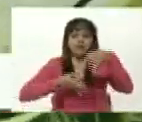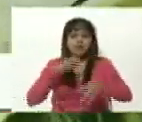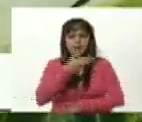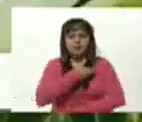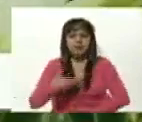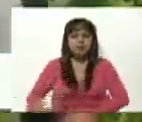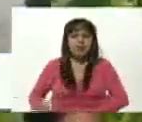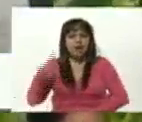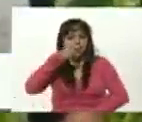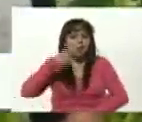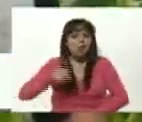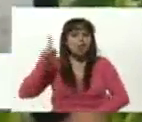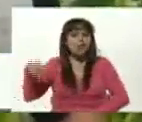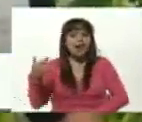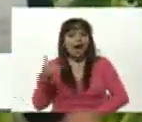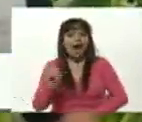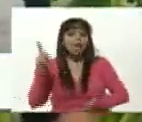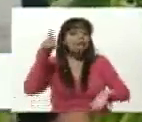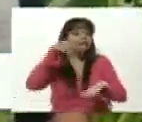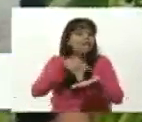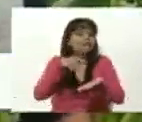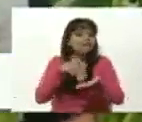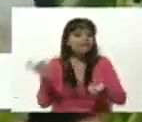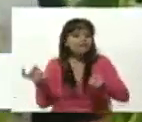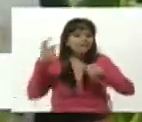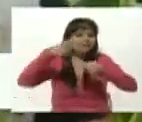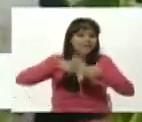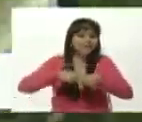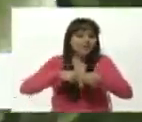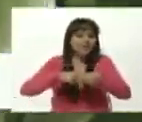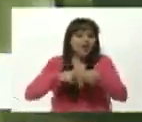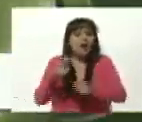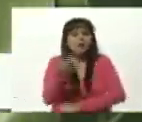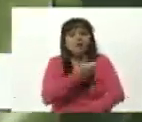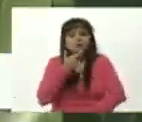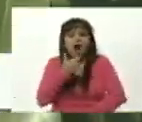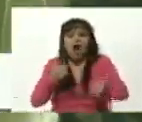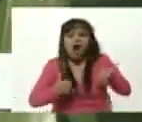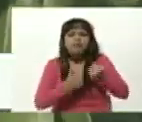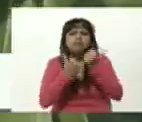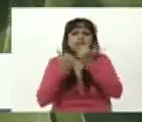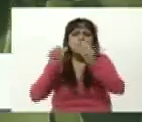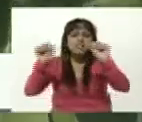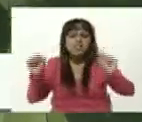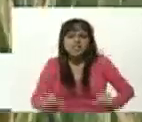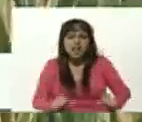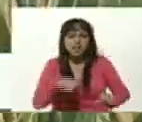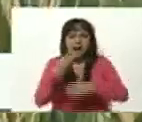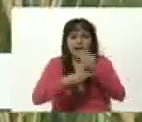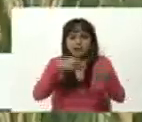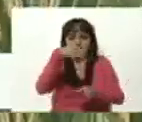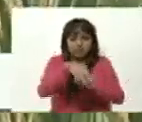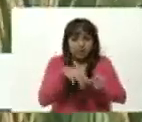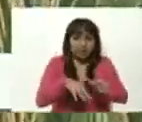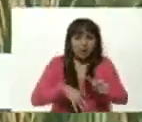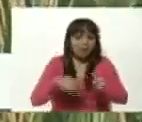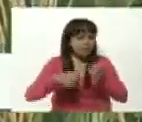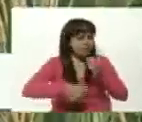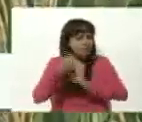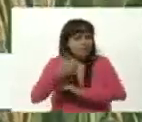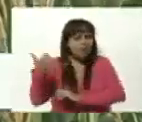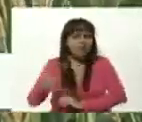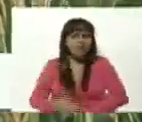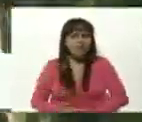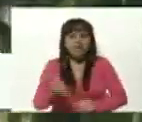Poder Popular también se ha sumado, apostando a lo que es el sistema productivo, apostando a lo que es toda